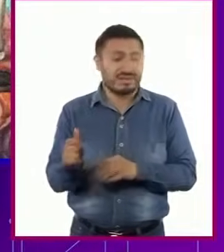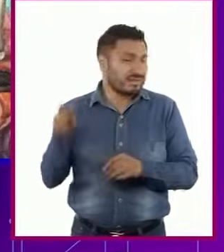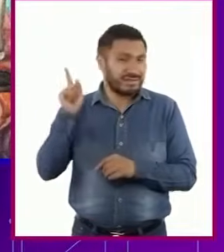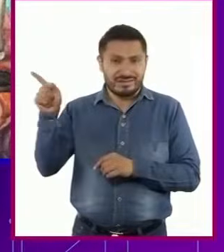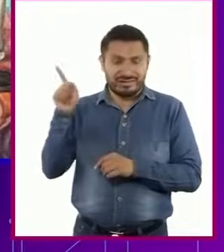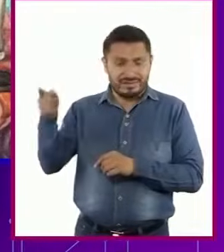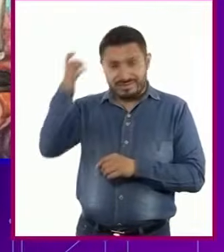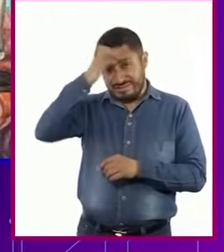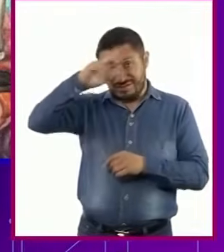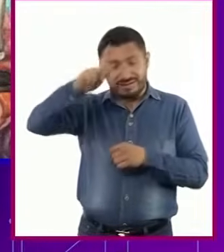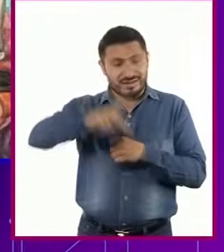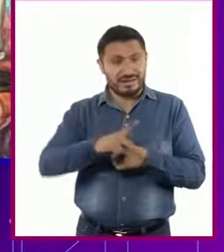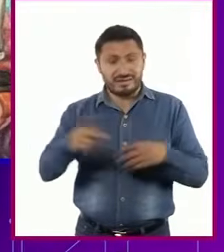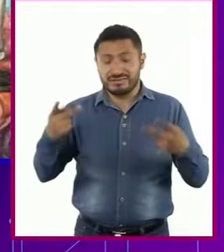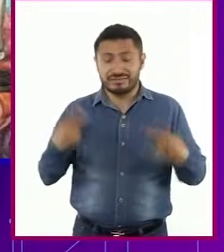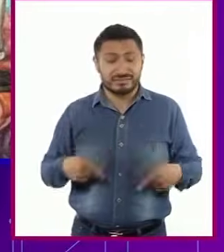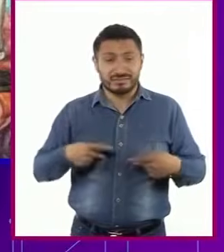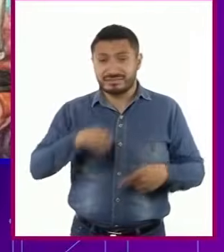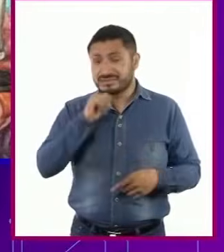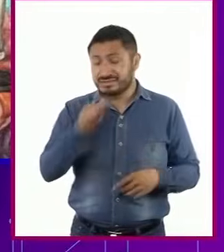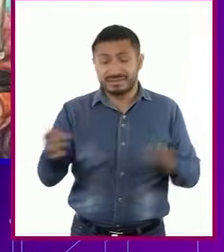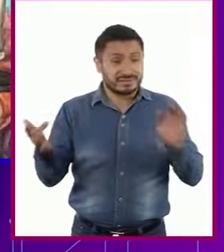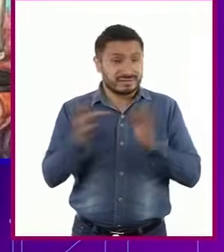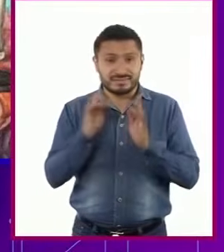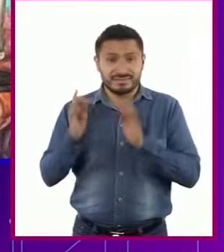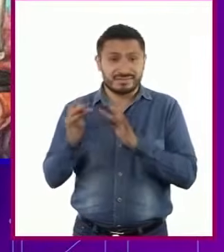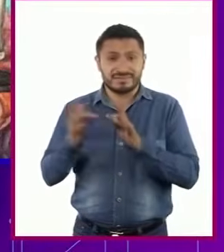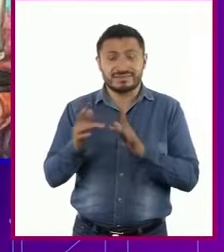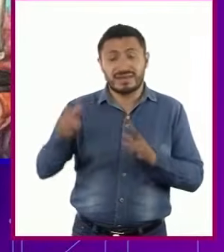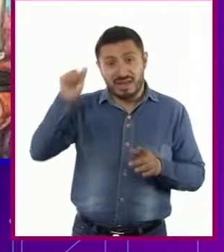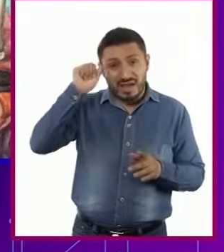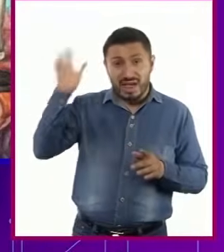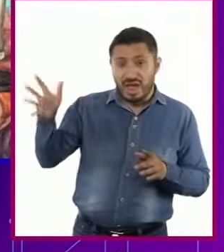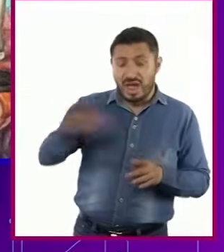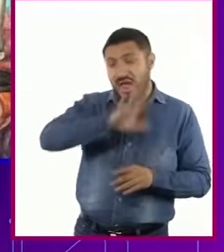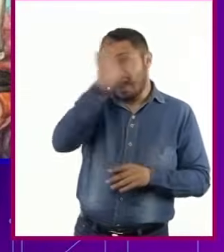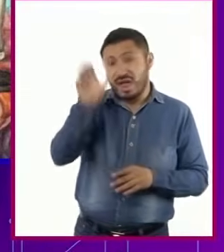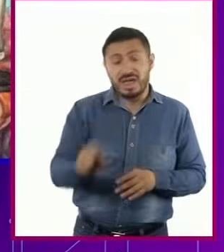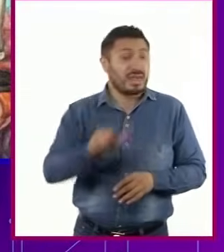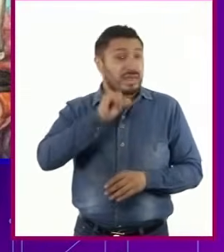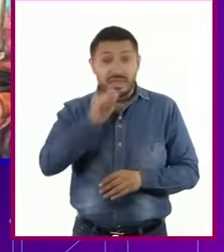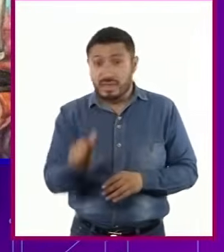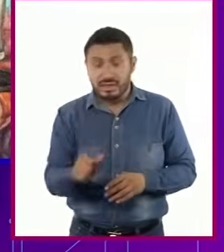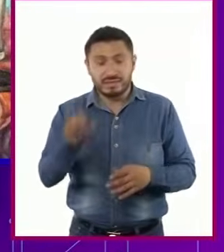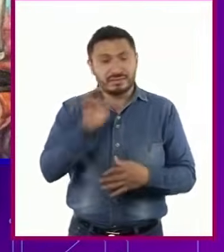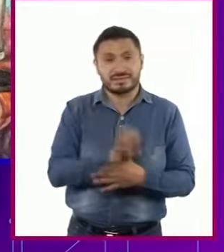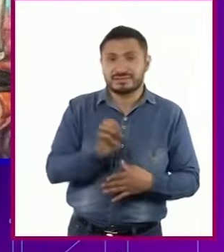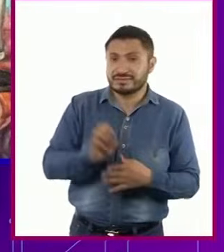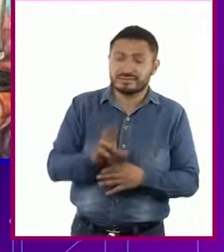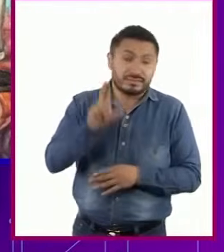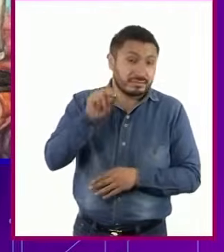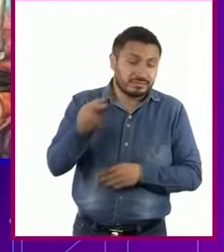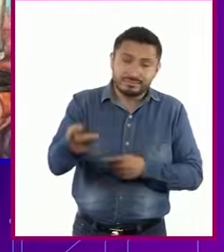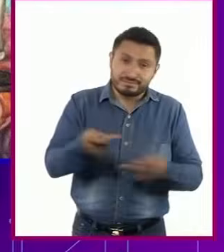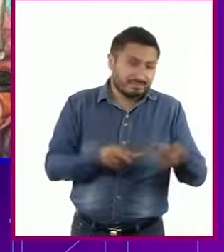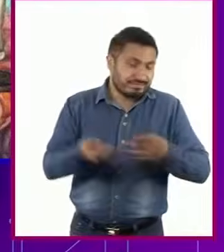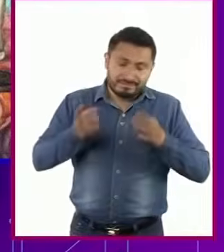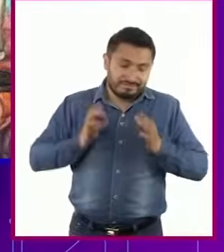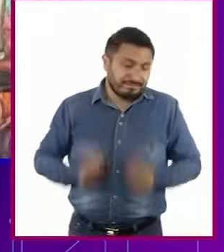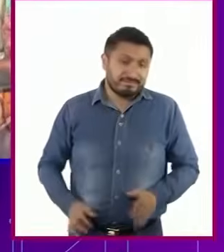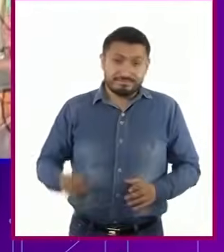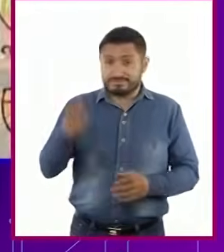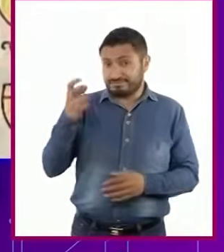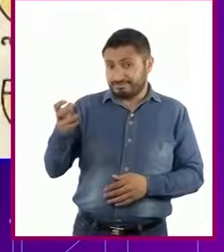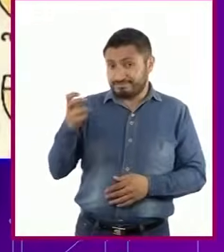población europeo, asiático, africana, pues no estaban preparados sus organismos